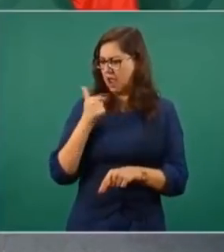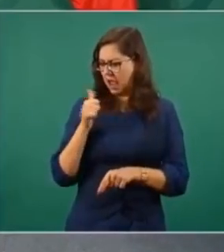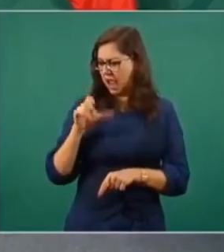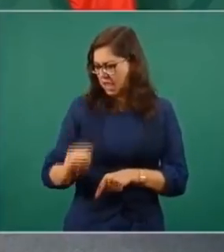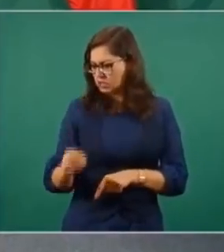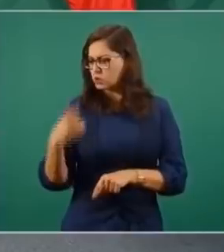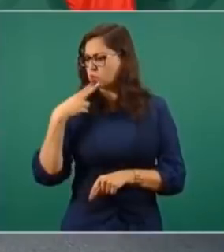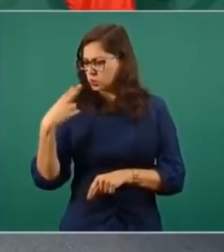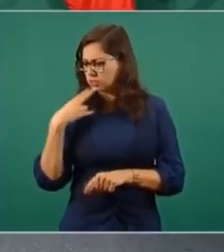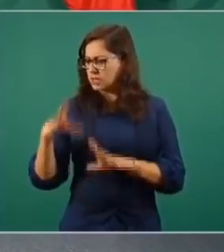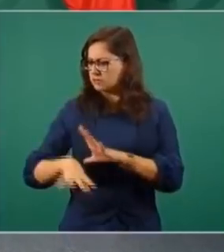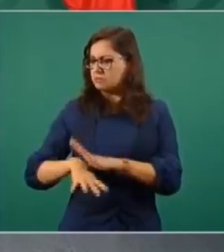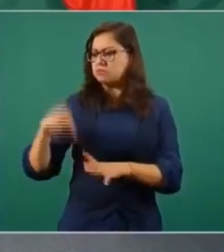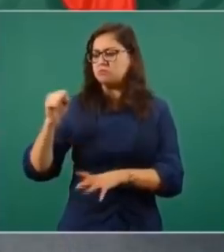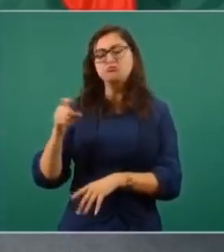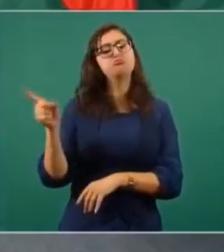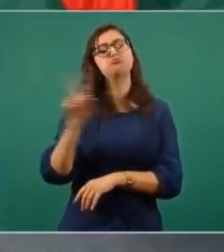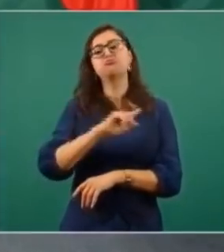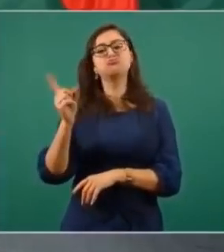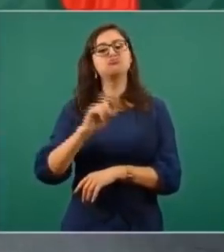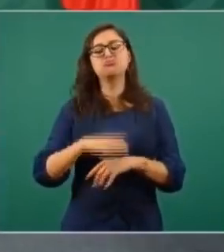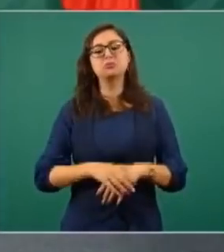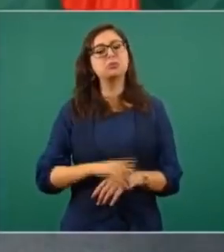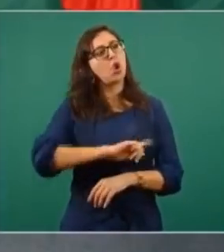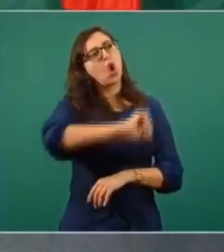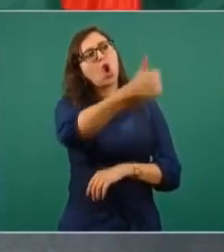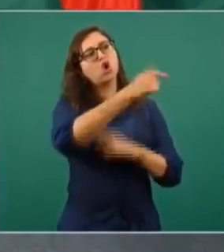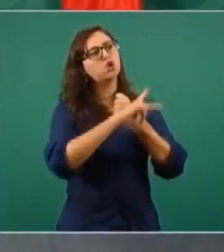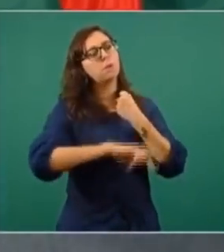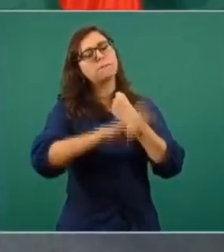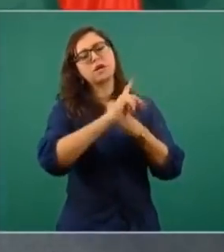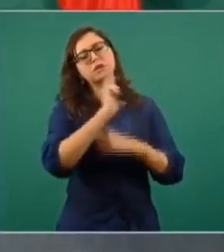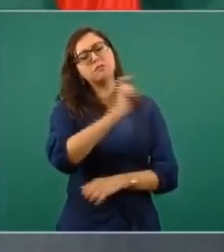porque se apostó a comprarlo. Ahora